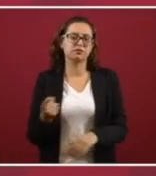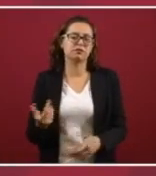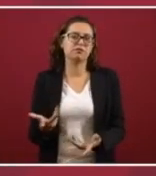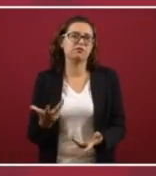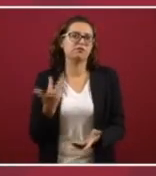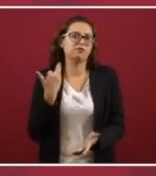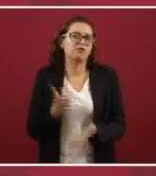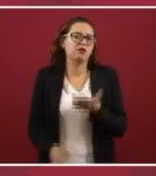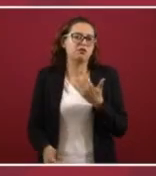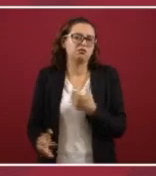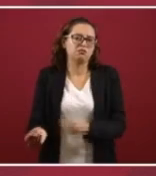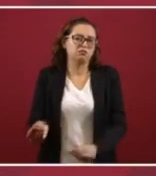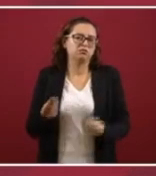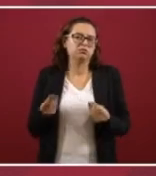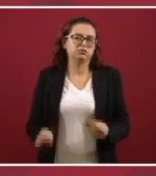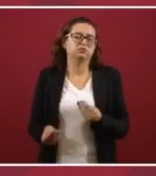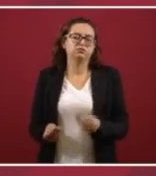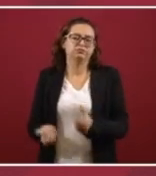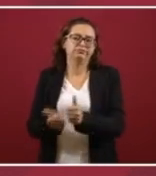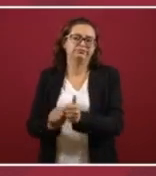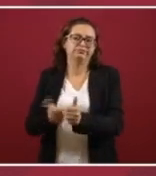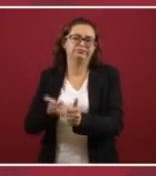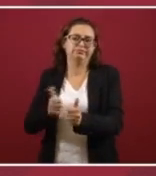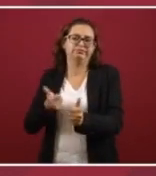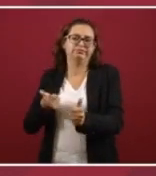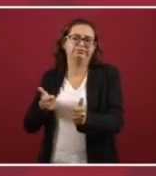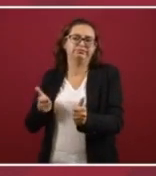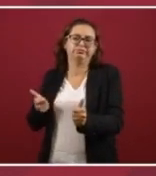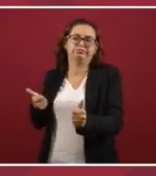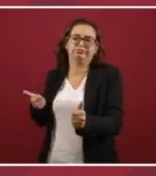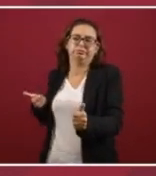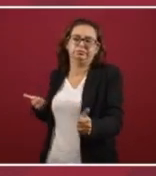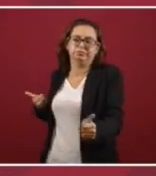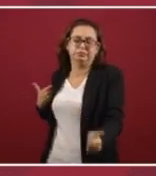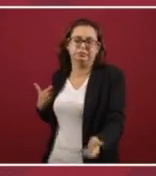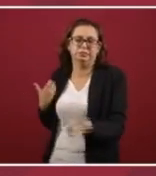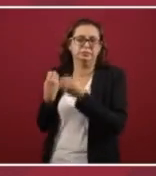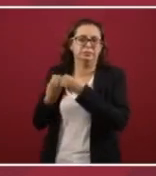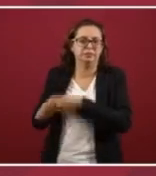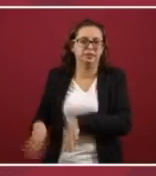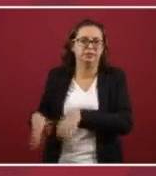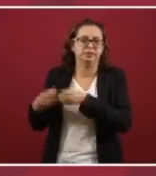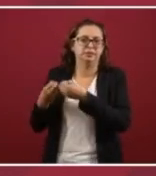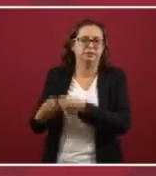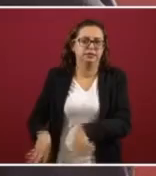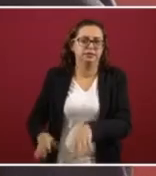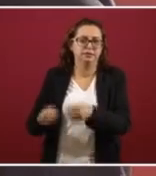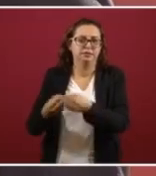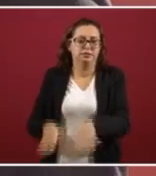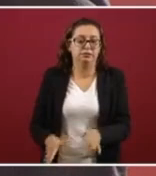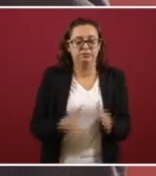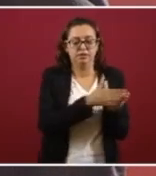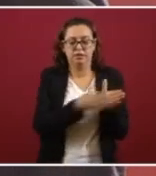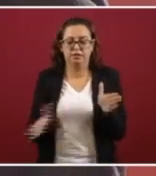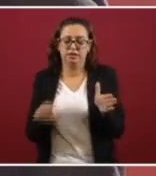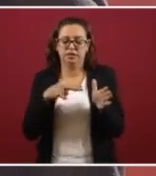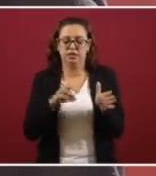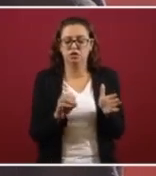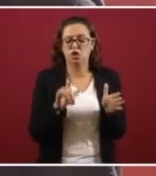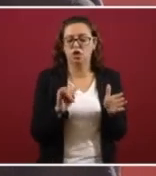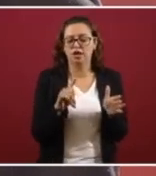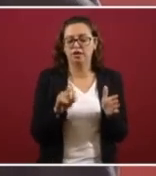fue insuficiente. Fue mucho lo que se perdió en el periodo neoliberal de